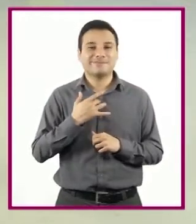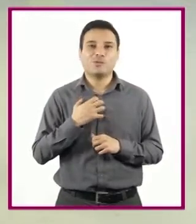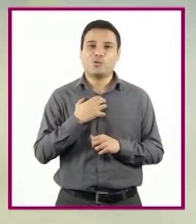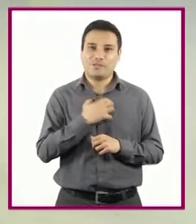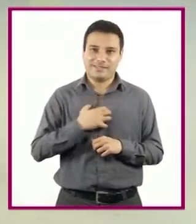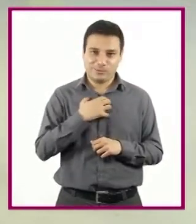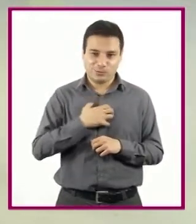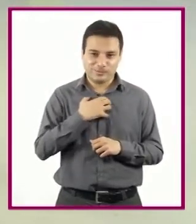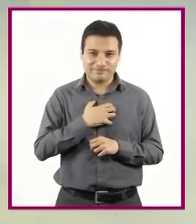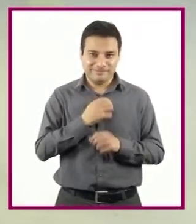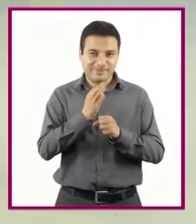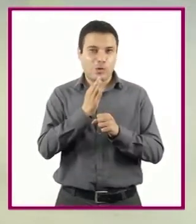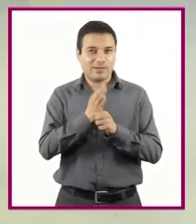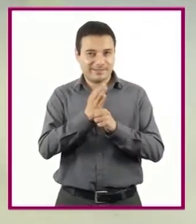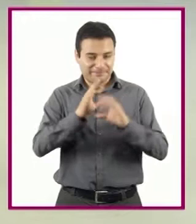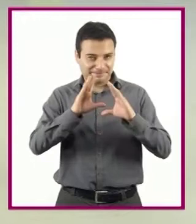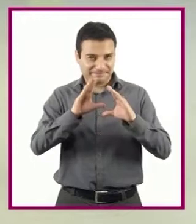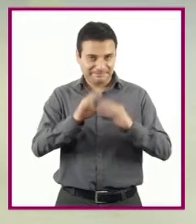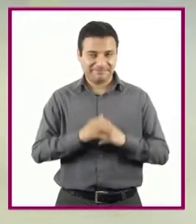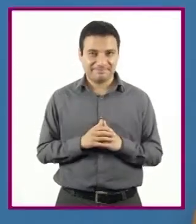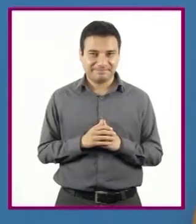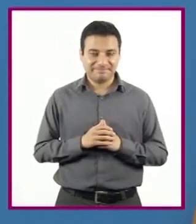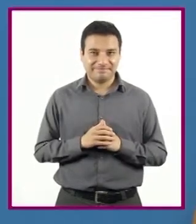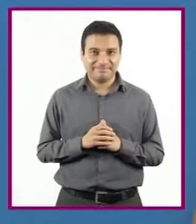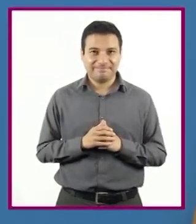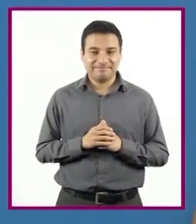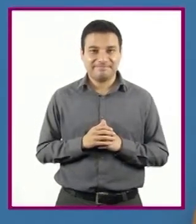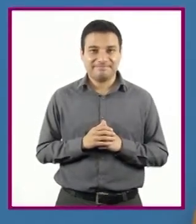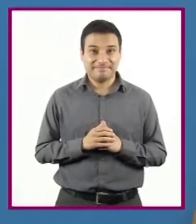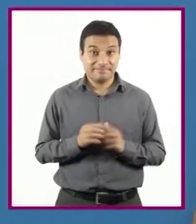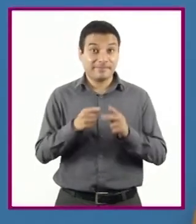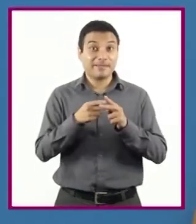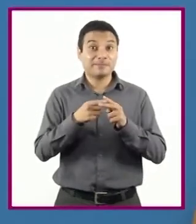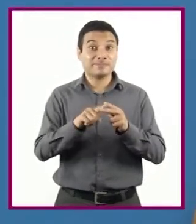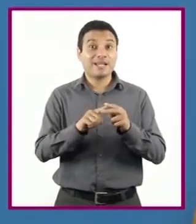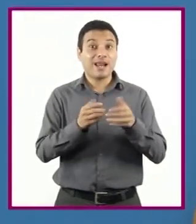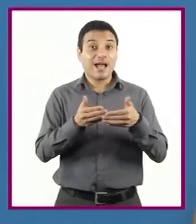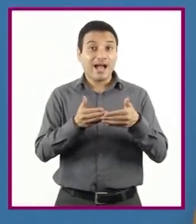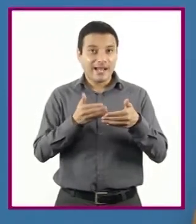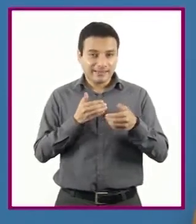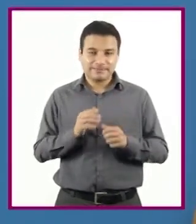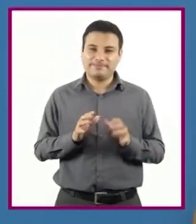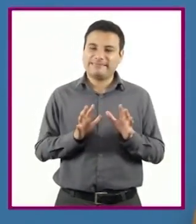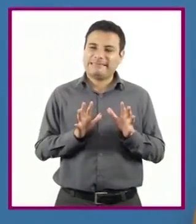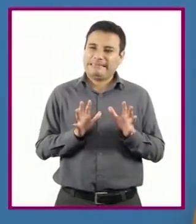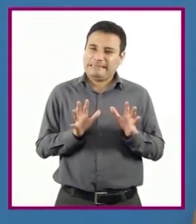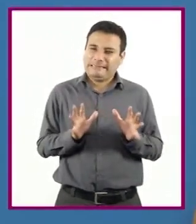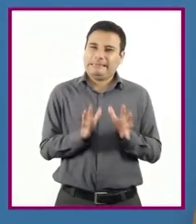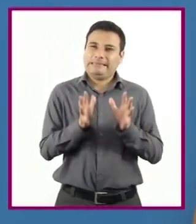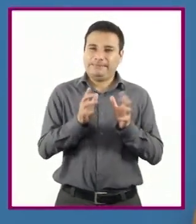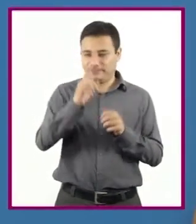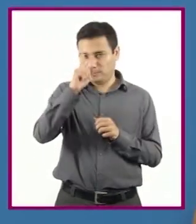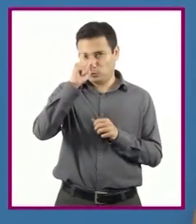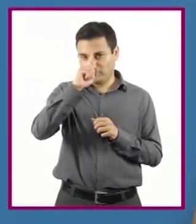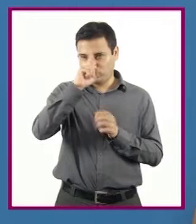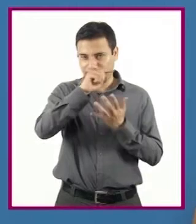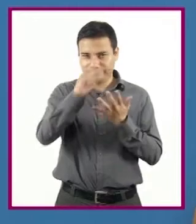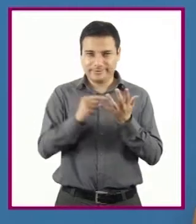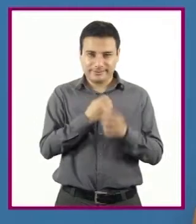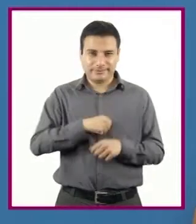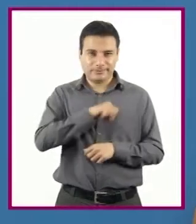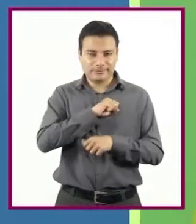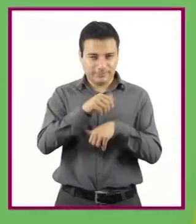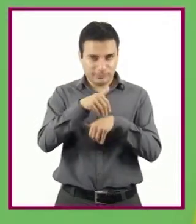contento de acompañarles en esta sesión. Antes de iniciar, les exhorto a que sigan practicando las medidas de